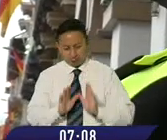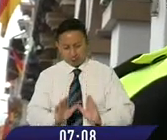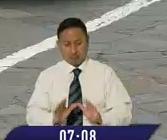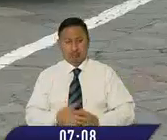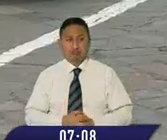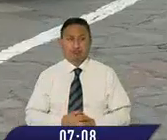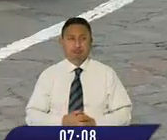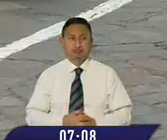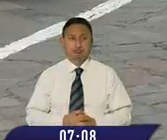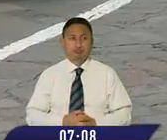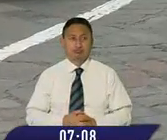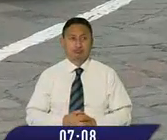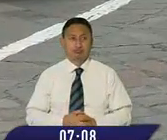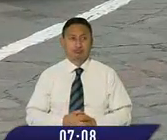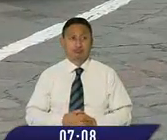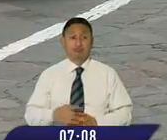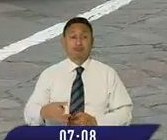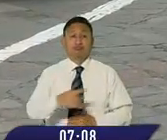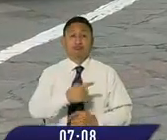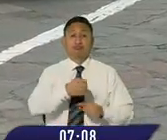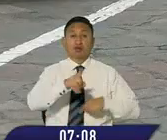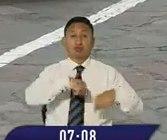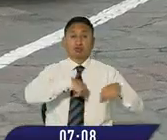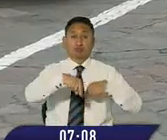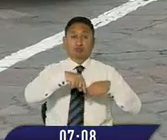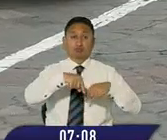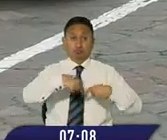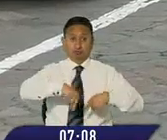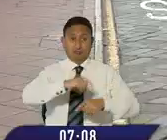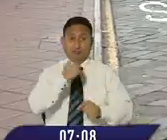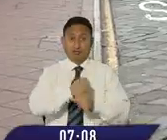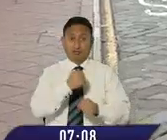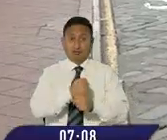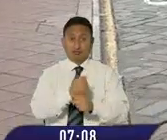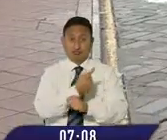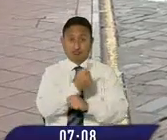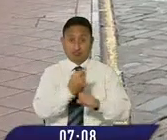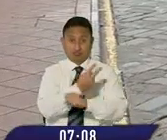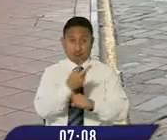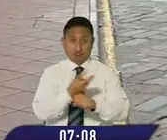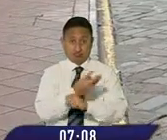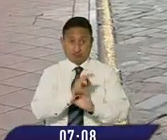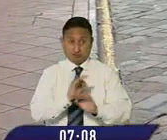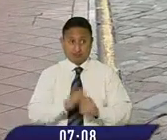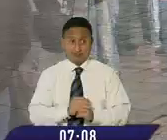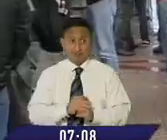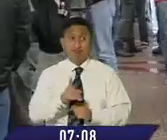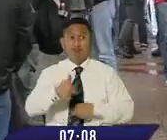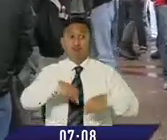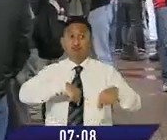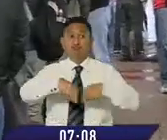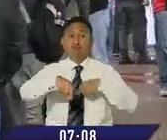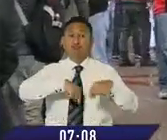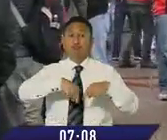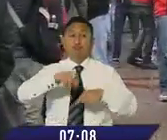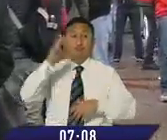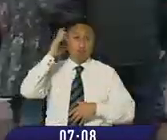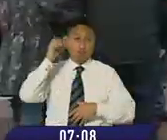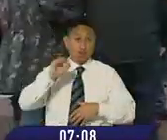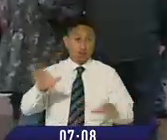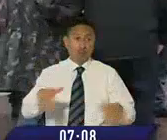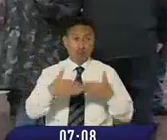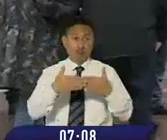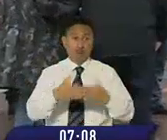pacífica. El transporte urbano se unió a la movilización nacional, no laborando durante varias horas. Algunas vías de acceso a la provincia fueron